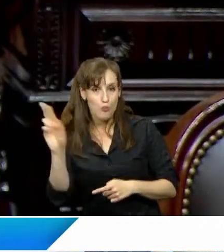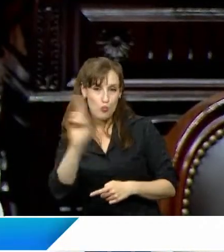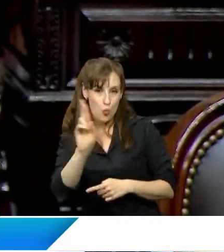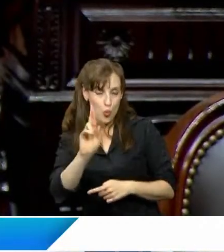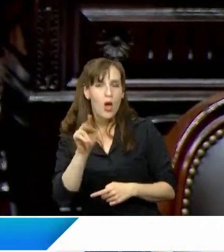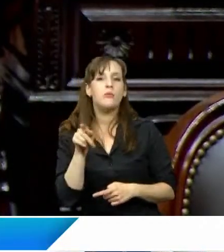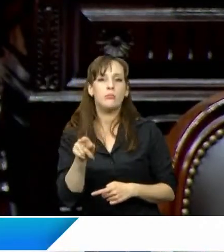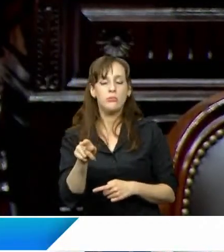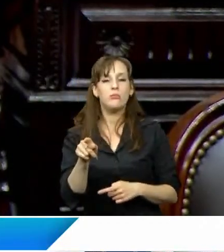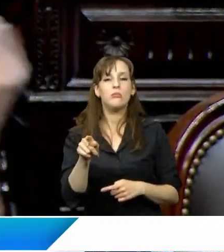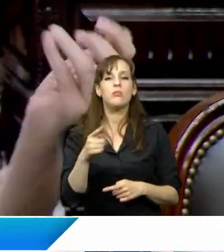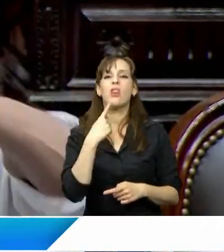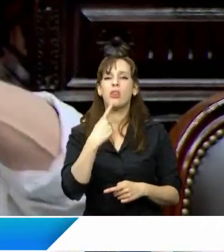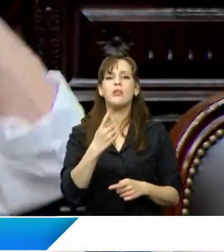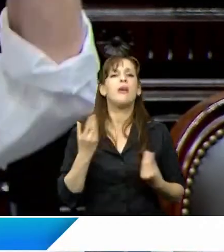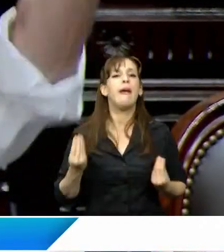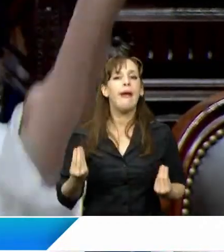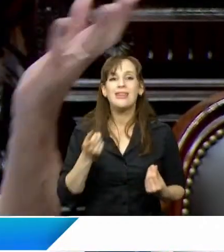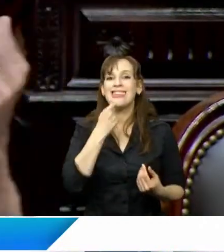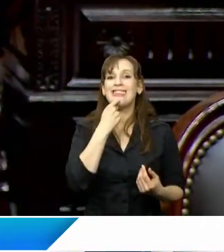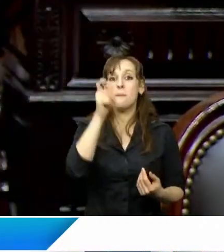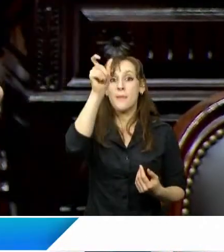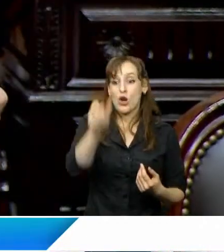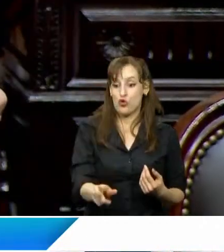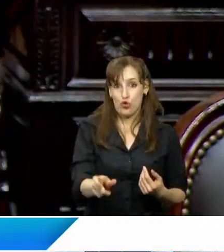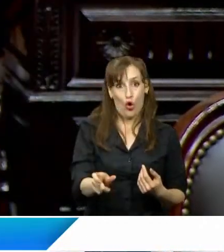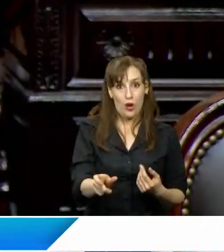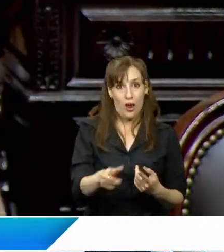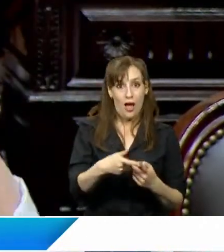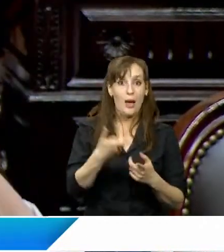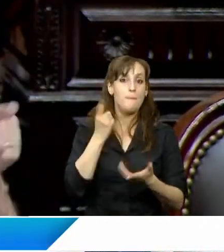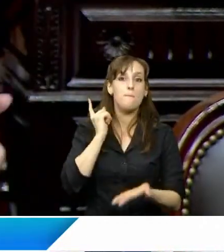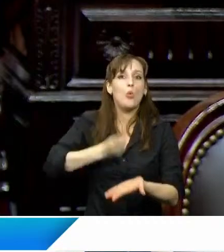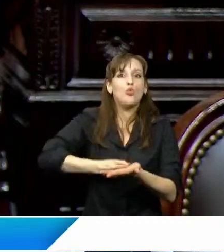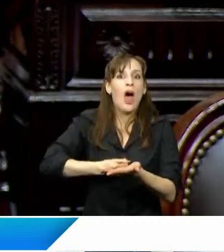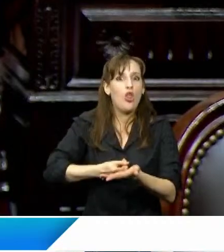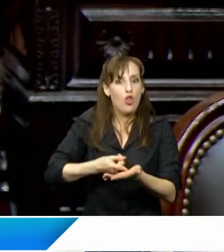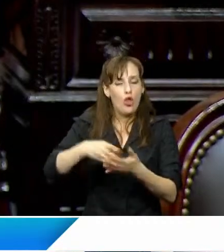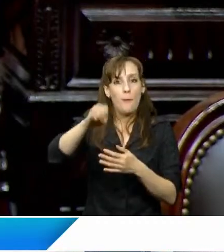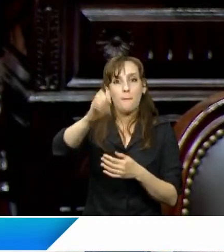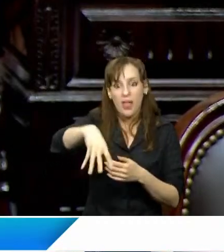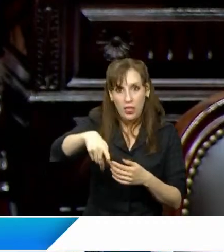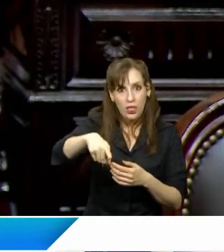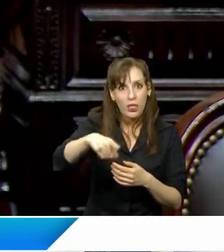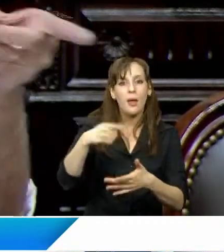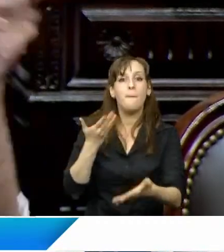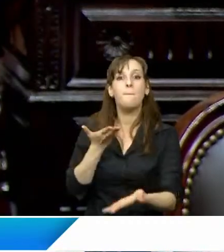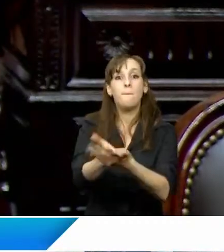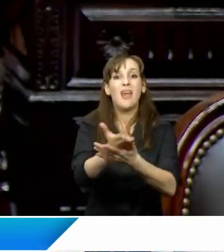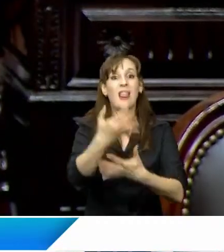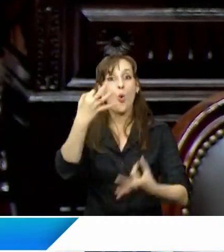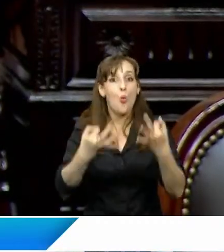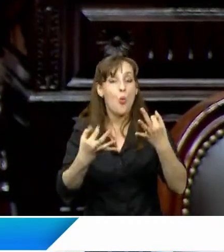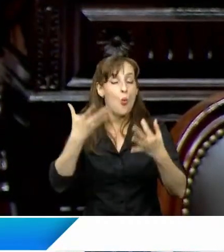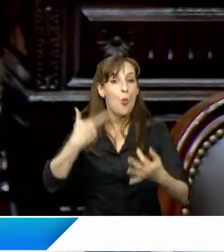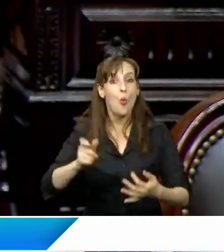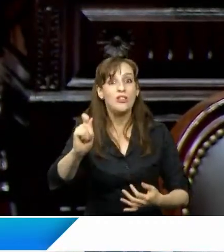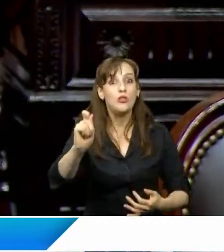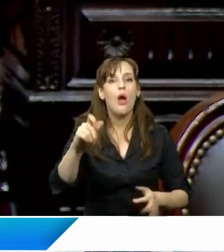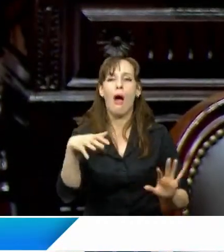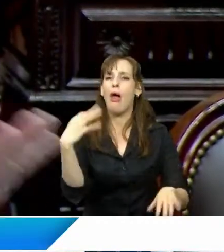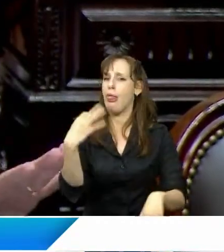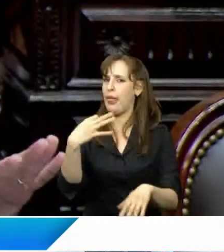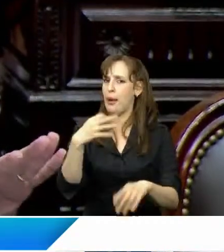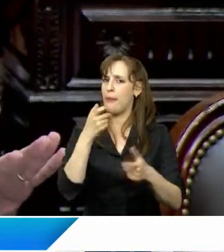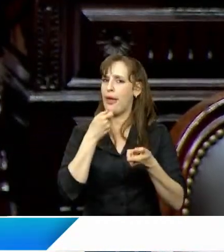si el imputado aparecía aún después de haber sido condenado en ausencia y solicitaba un nuevo juicio, ese juicio tenía que hacerse. Bueno, acá